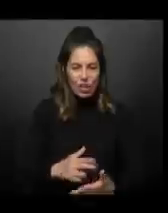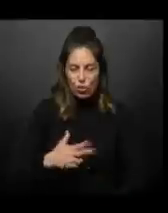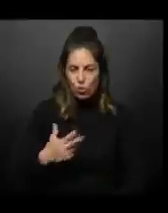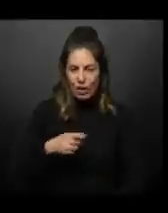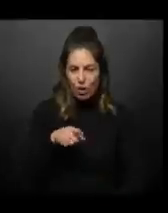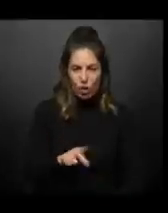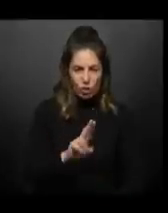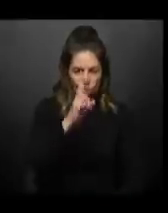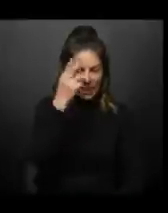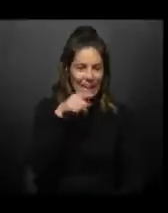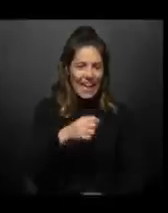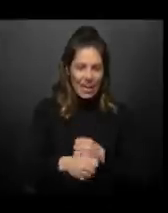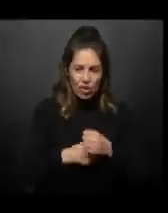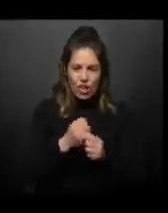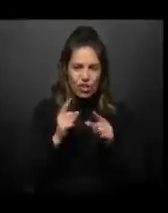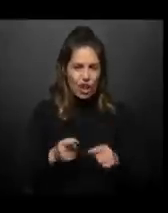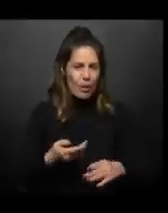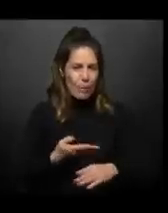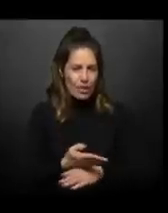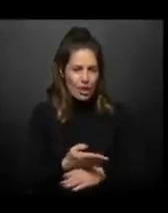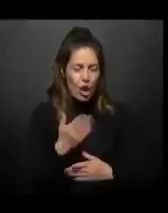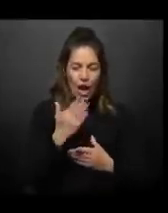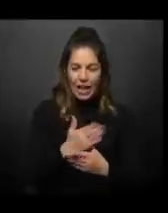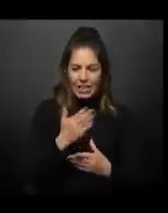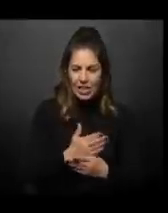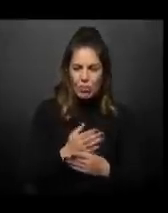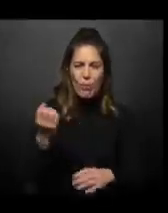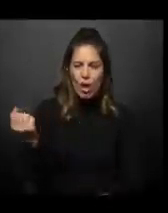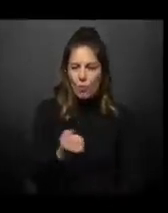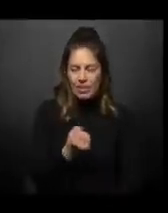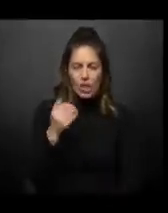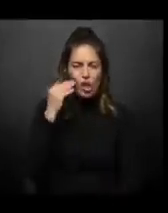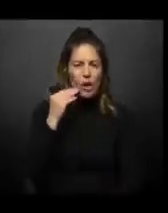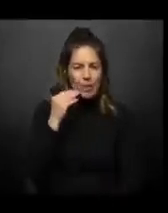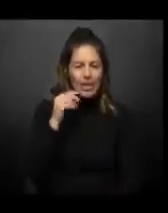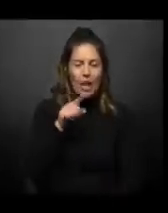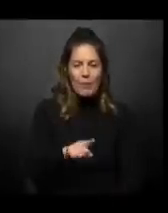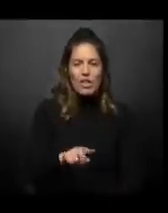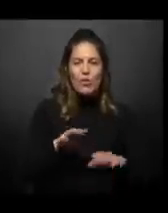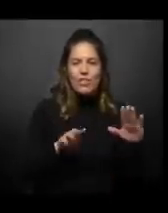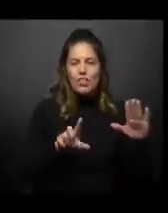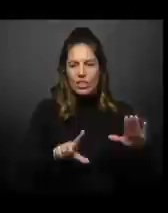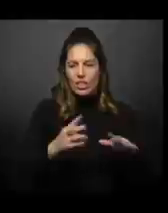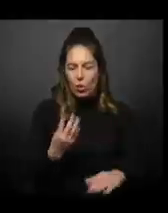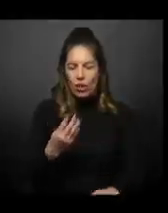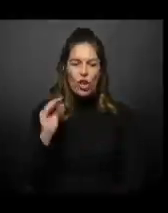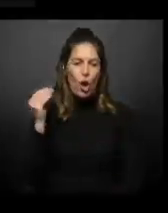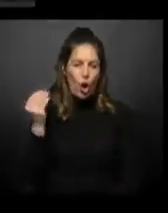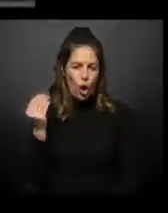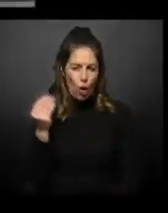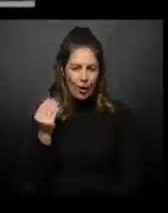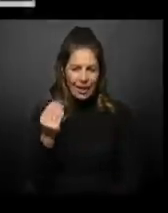uruguayo por esos años también solicitó el archivo de la causa por el homicidio en abril de 1974 de las jóvenes Laura Rayo